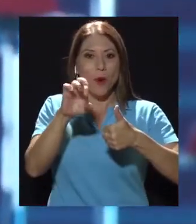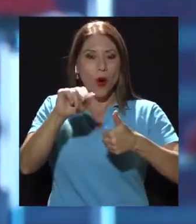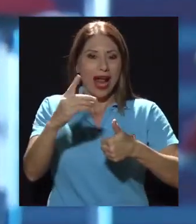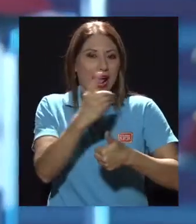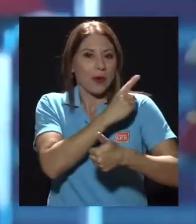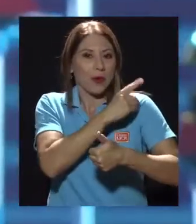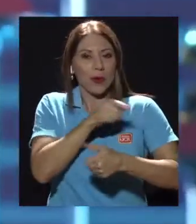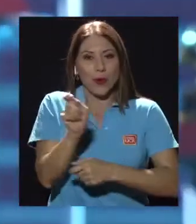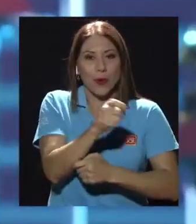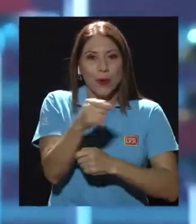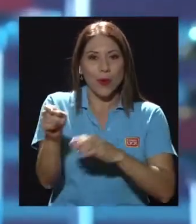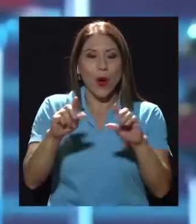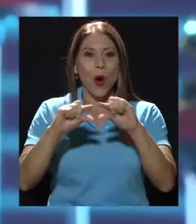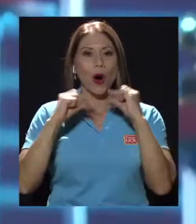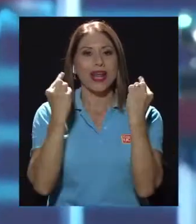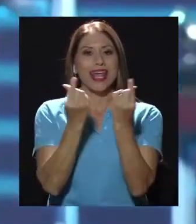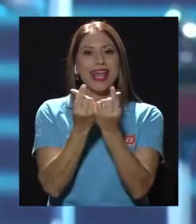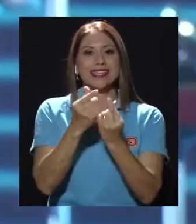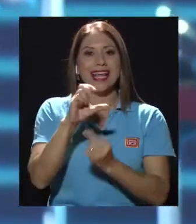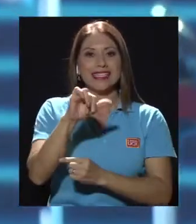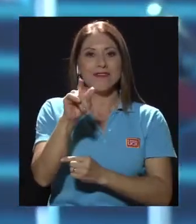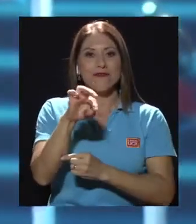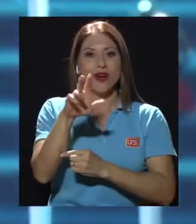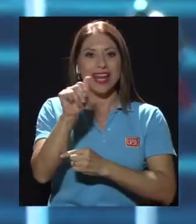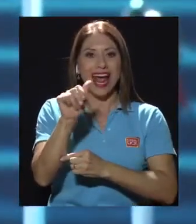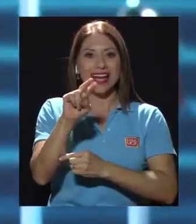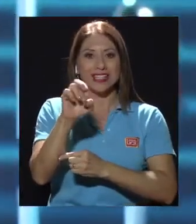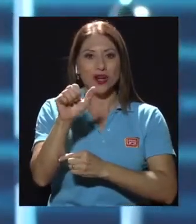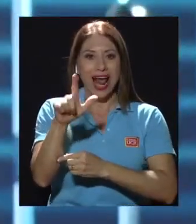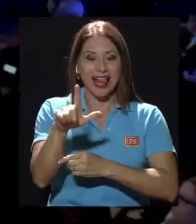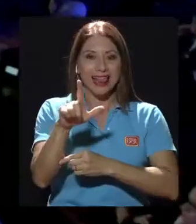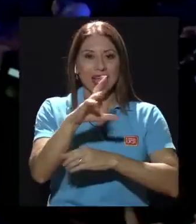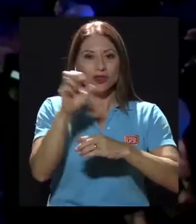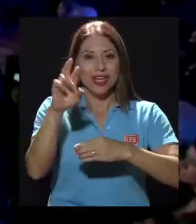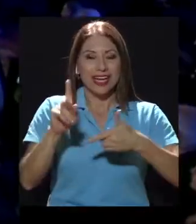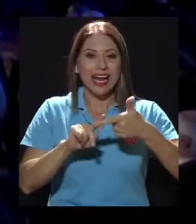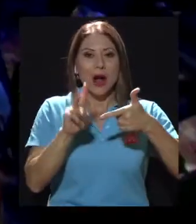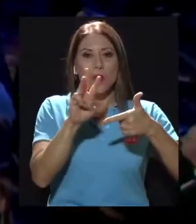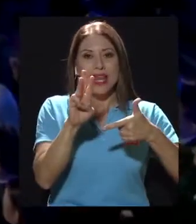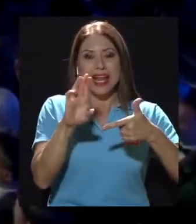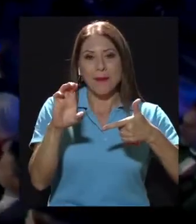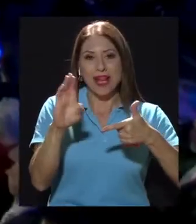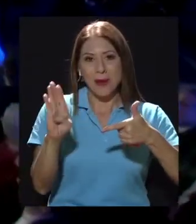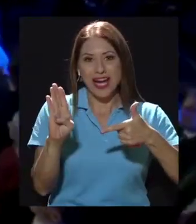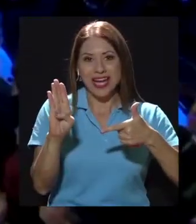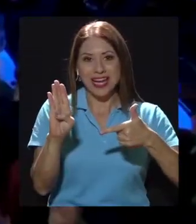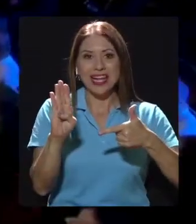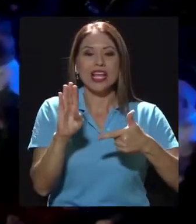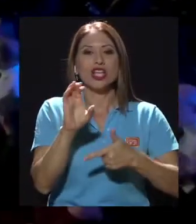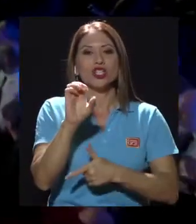la Orquesta Sinfónica Nacional de Costa Rica. Winnie Camila Bird, solista.